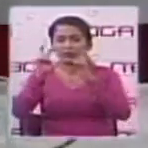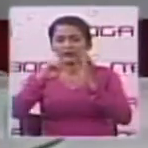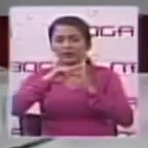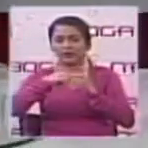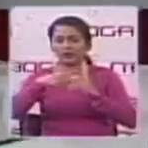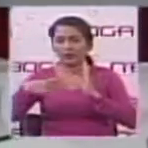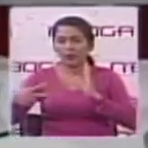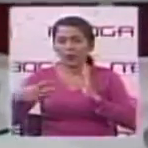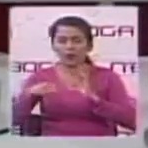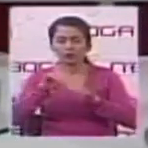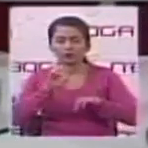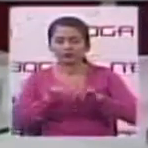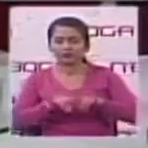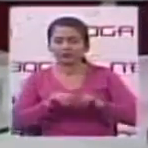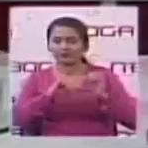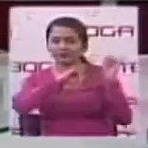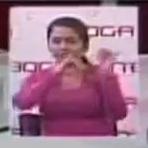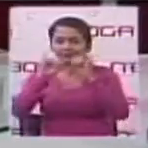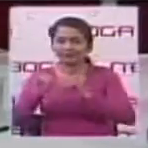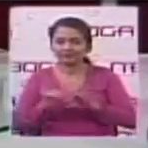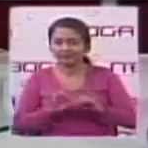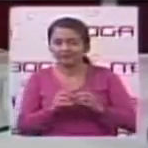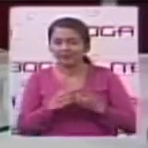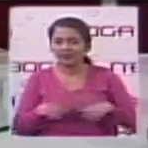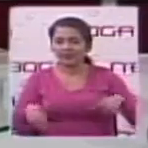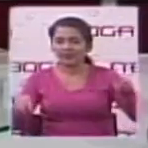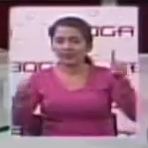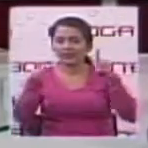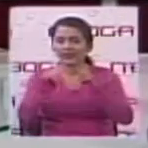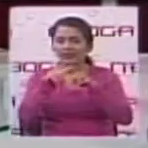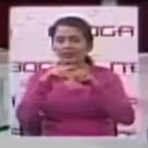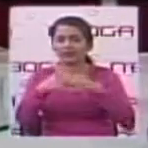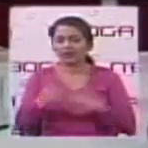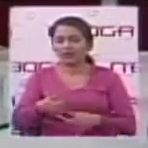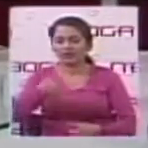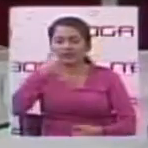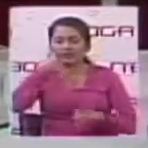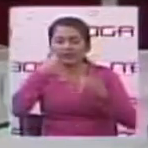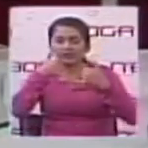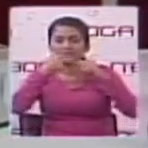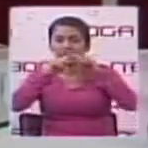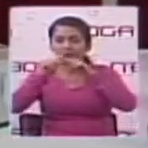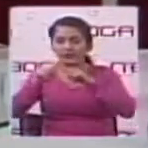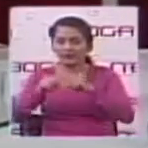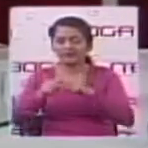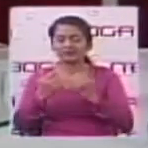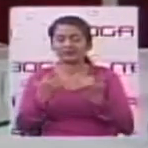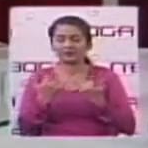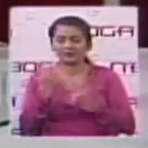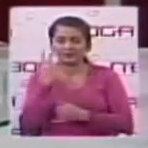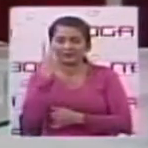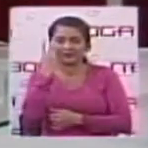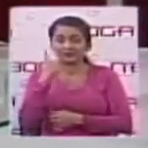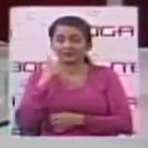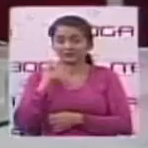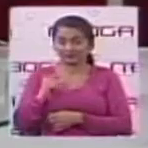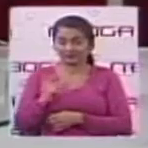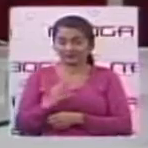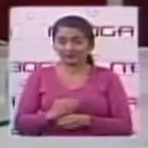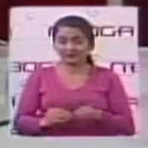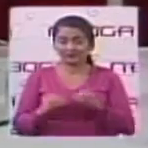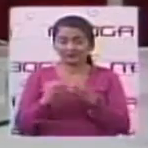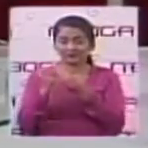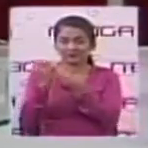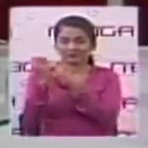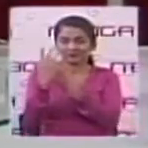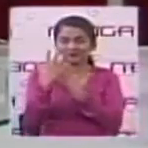prácticas, los usos, datos e identidad de la telefónica celular. Nuestra reportera Nelly Aguiar asistió y nos tiene un